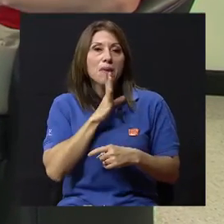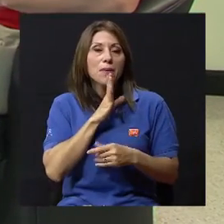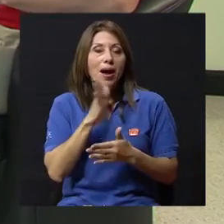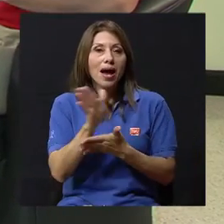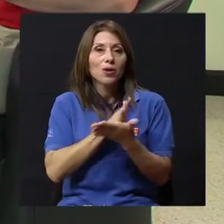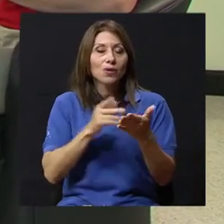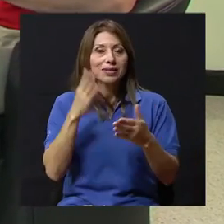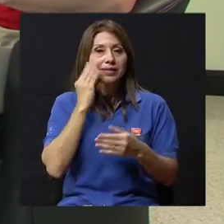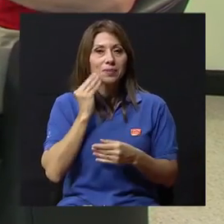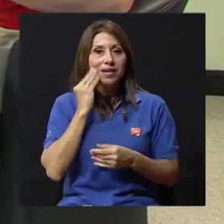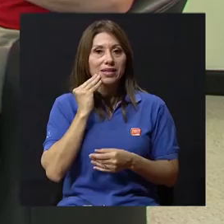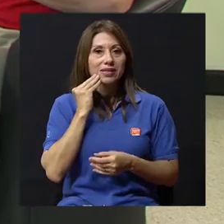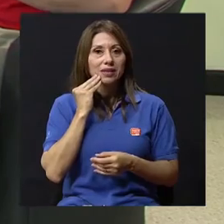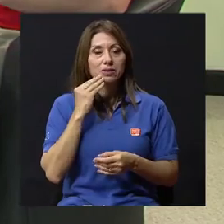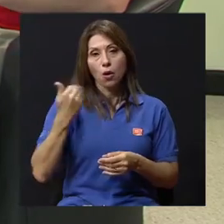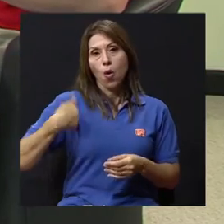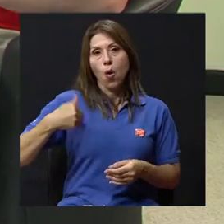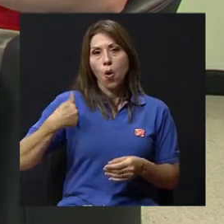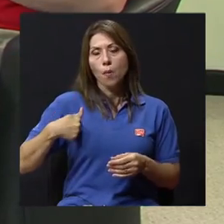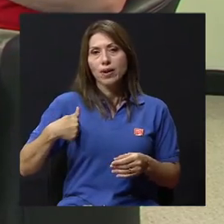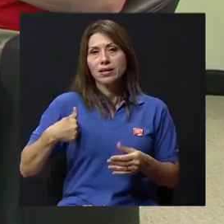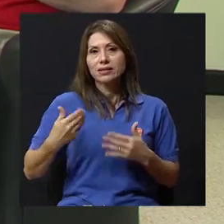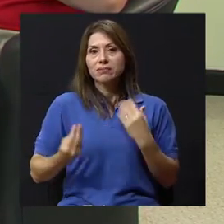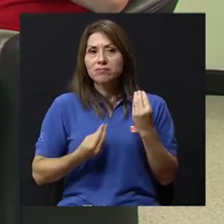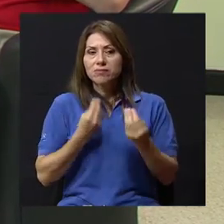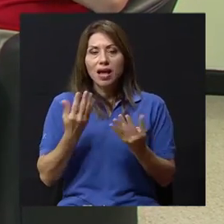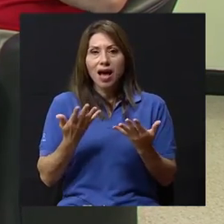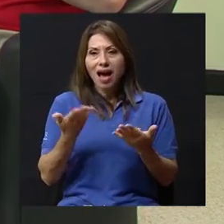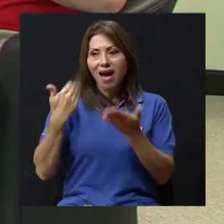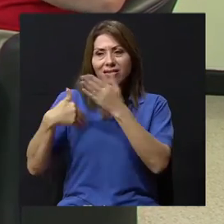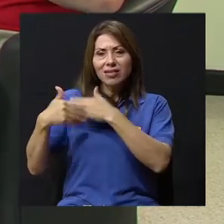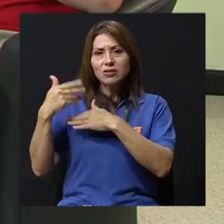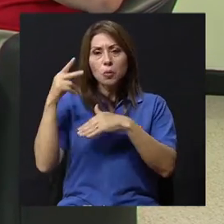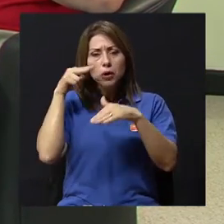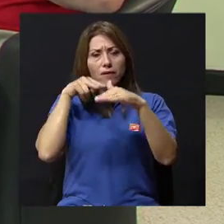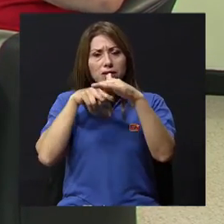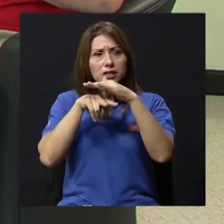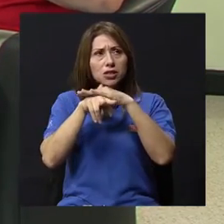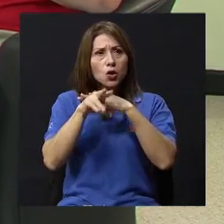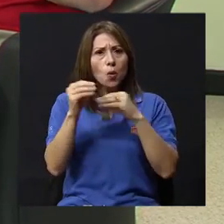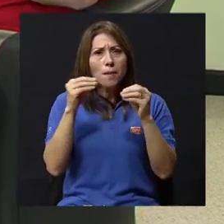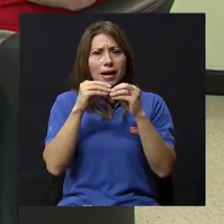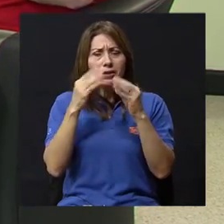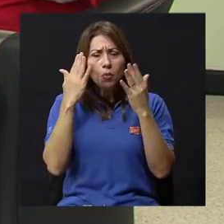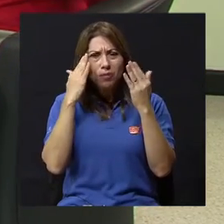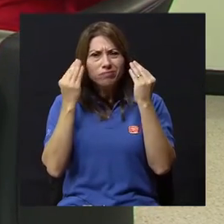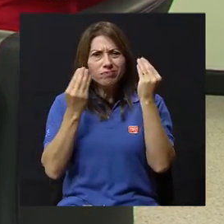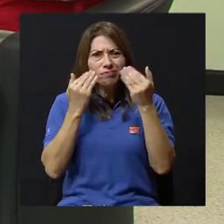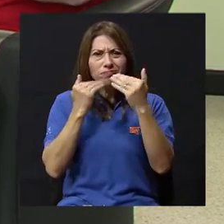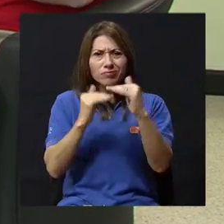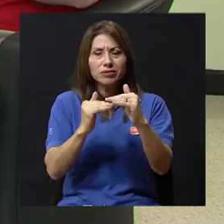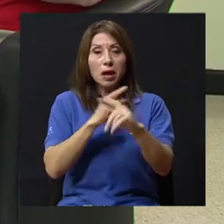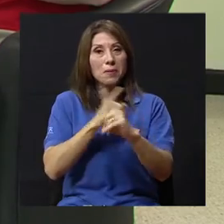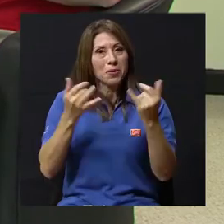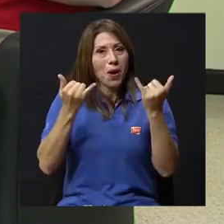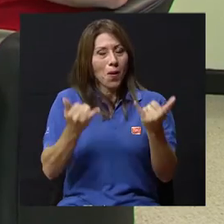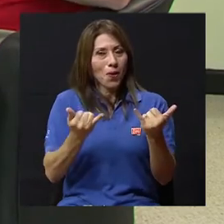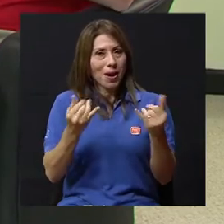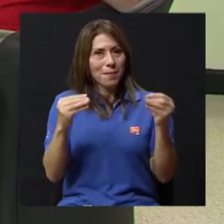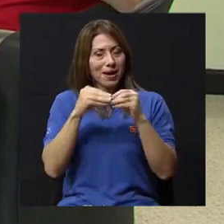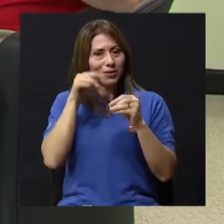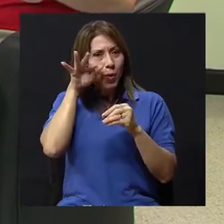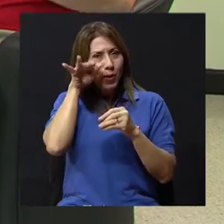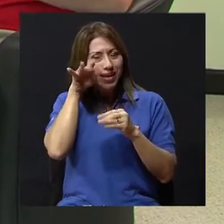esas experiencias, ¿verdad? ¿Cómo los hombres logran pasar de esa visión tan de túnel hacia la conquista meramente femenina, hacia